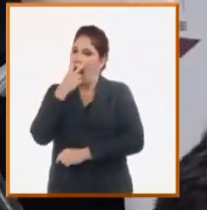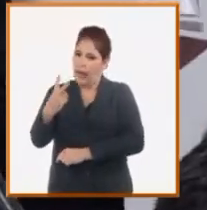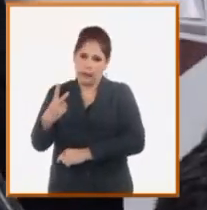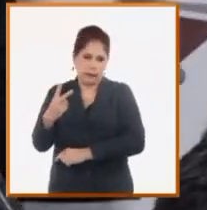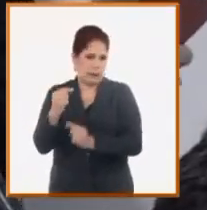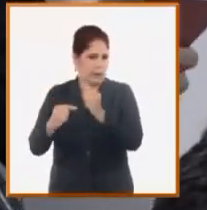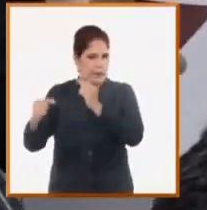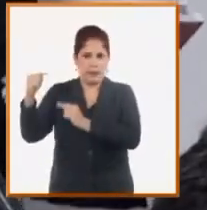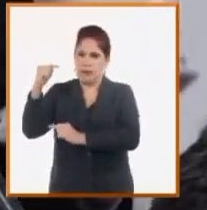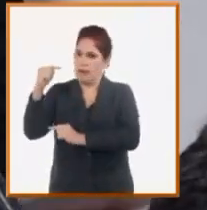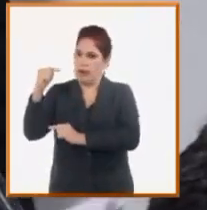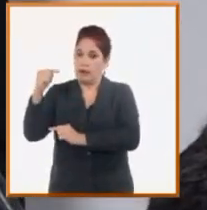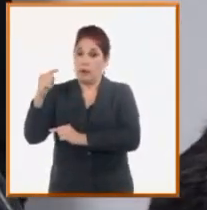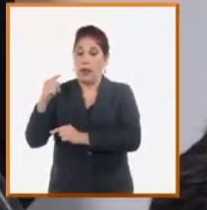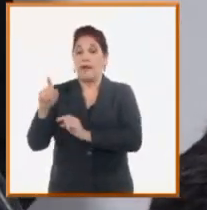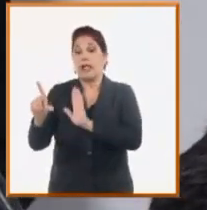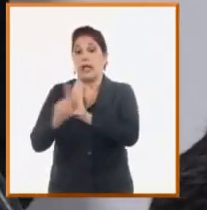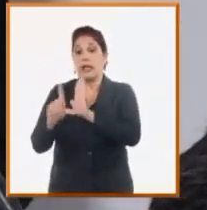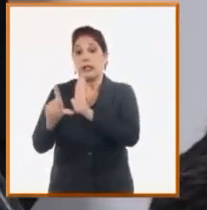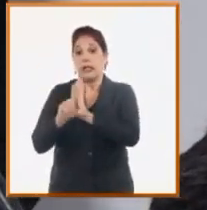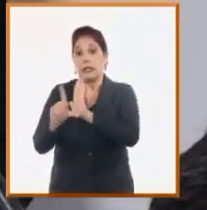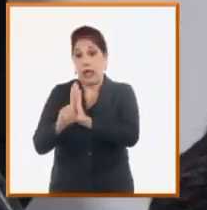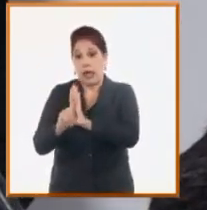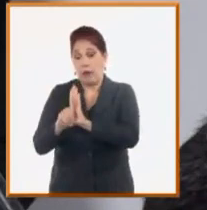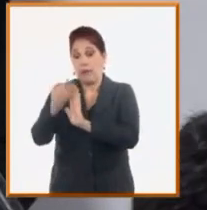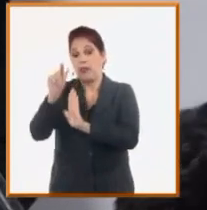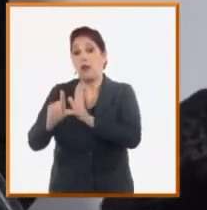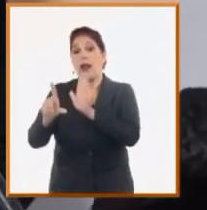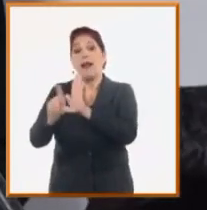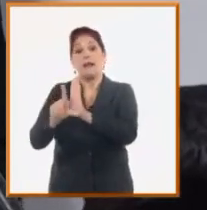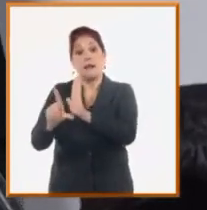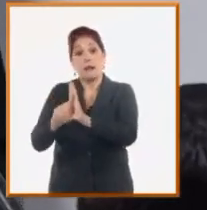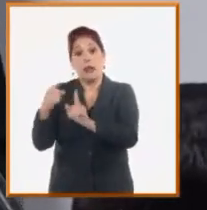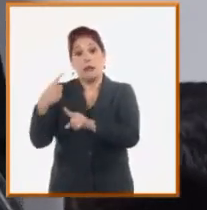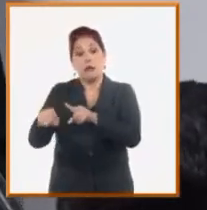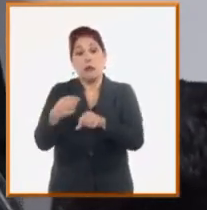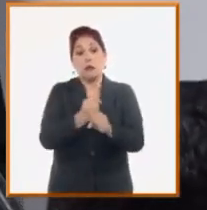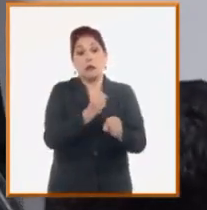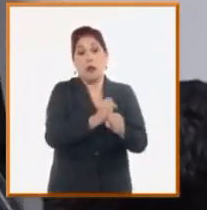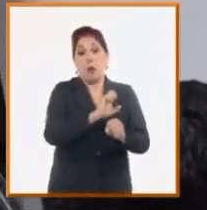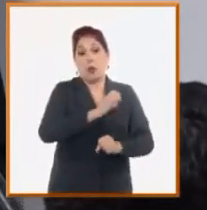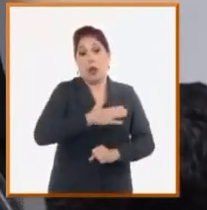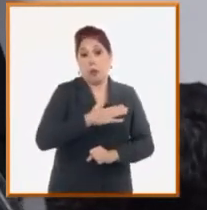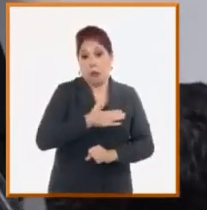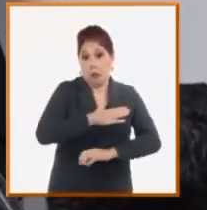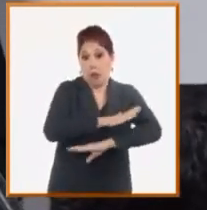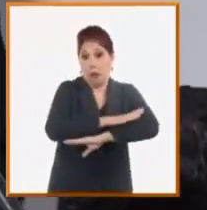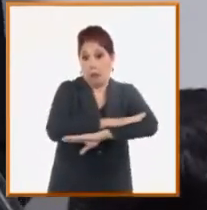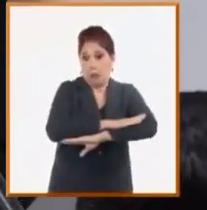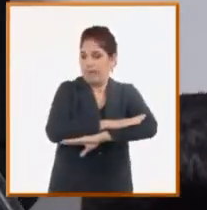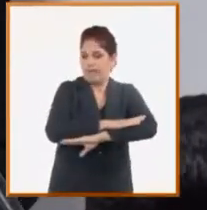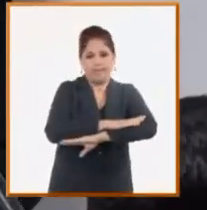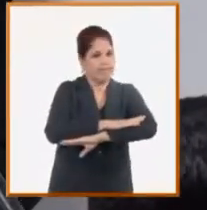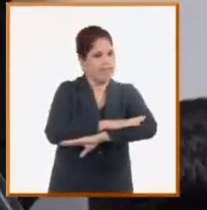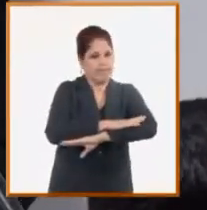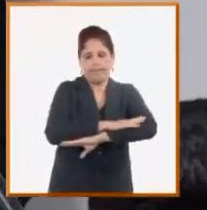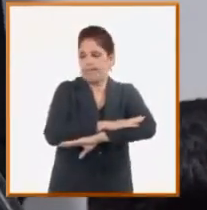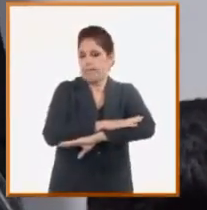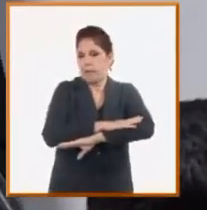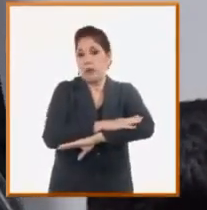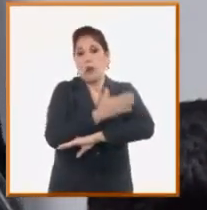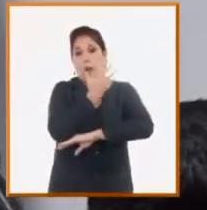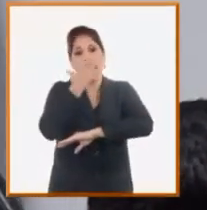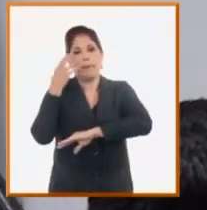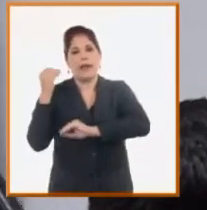la fuerza calificada hacia dónde se va moviendo. Y en el sector presupuestado también, que no es empresarial,